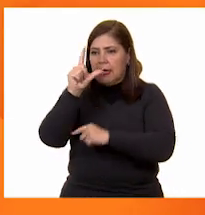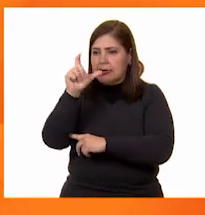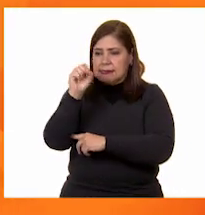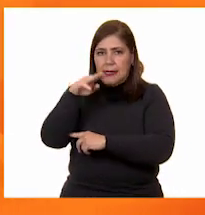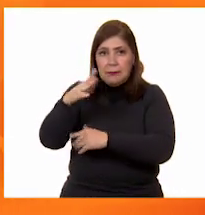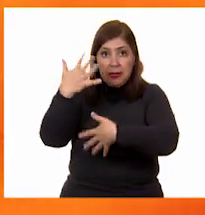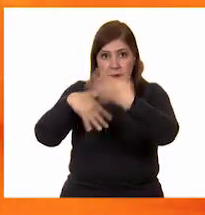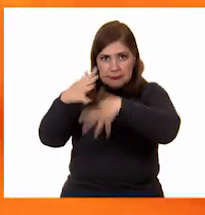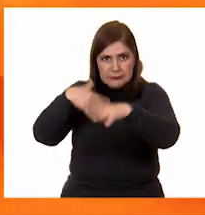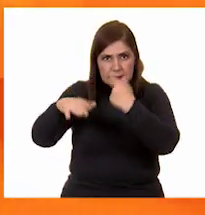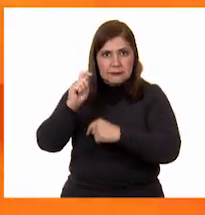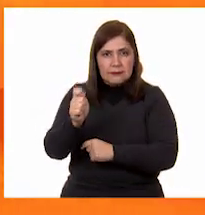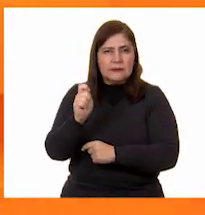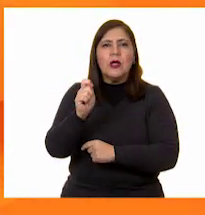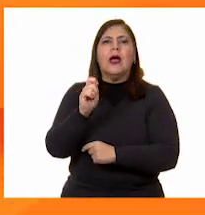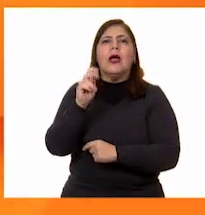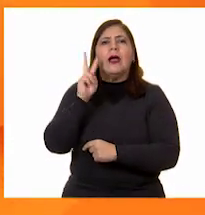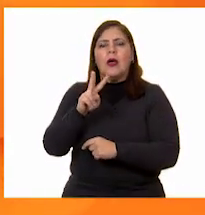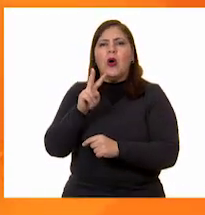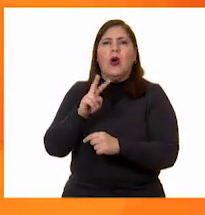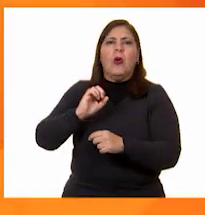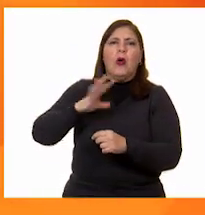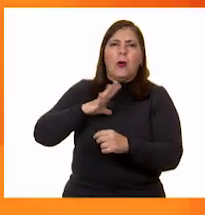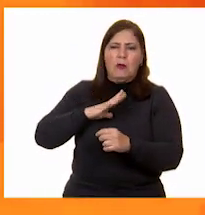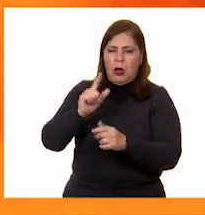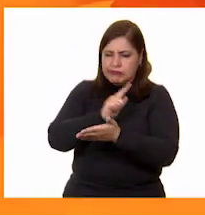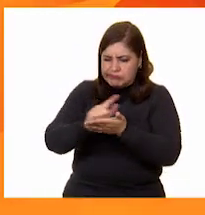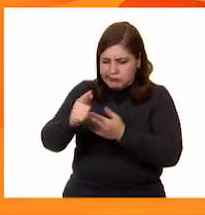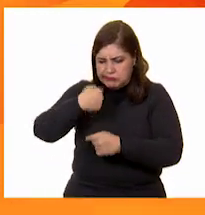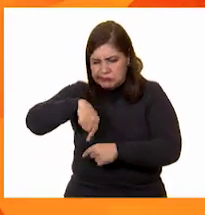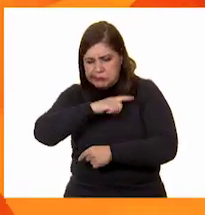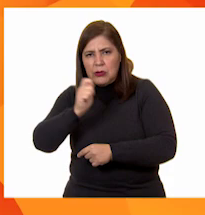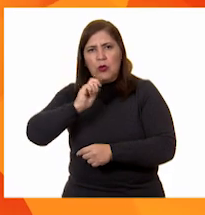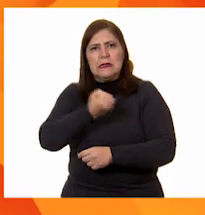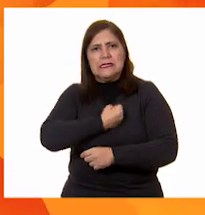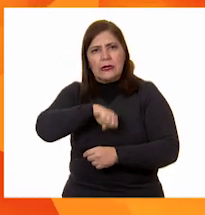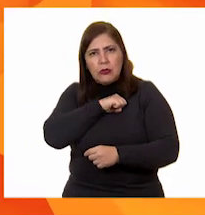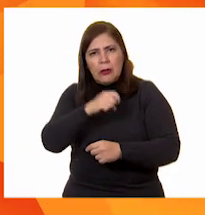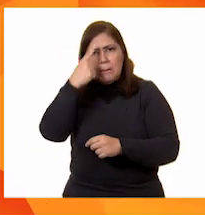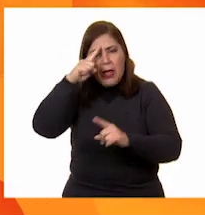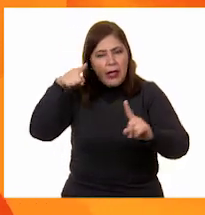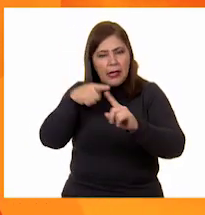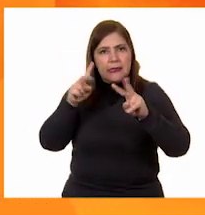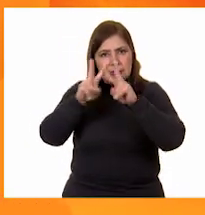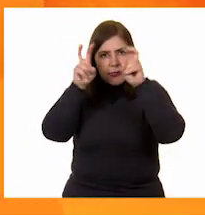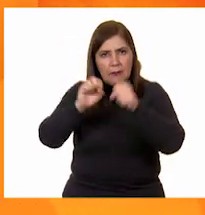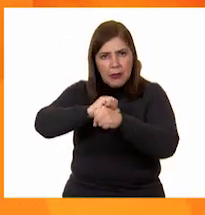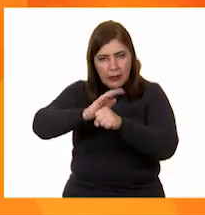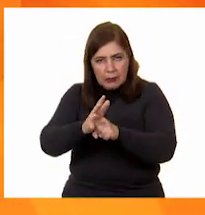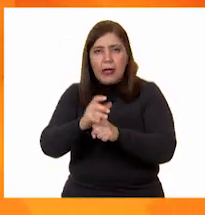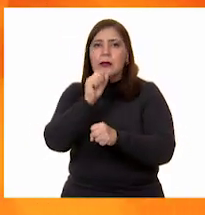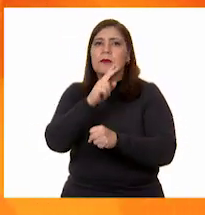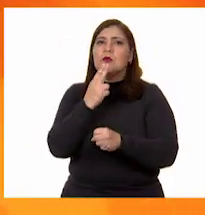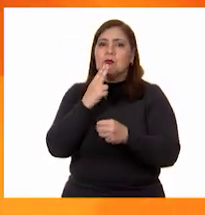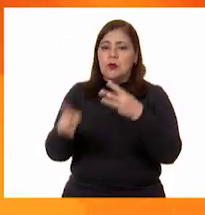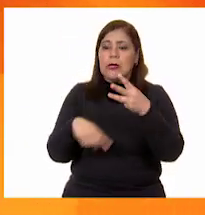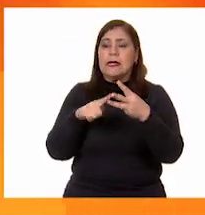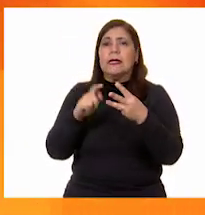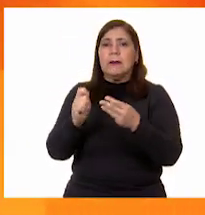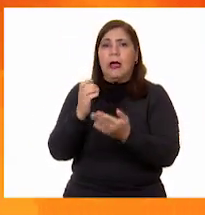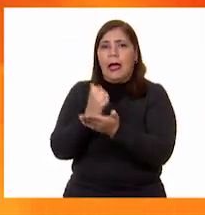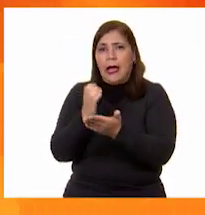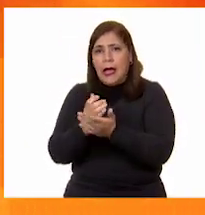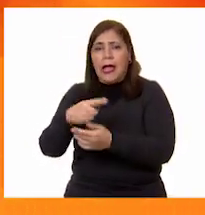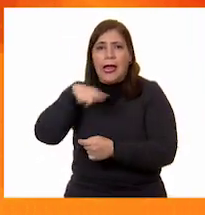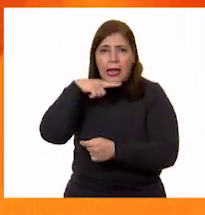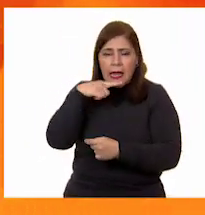mexicana sobre medidas de higiene y síntomas relacionados a la COVID. Usar una libreta y lápiz para comunicar algo